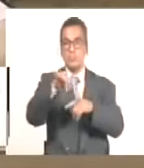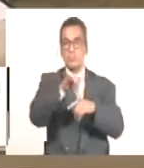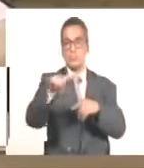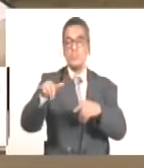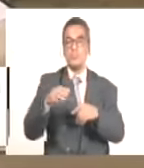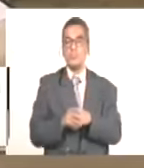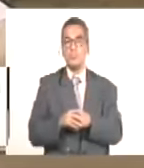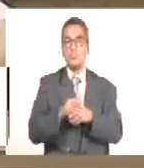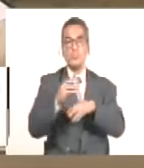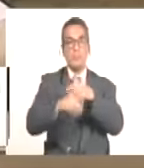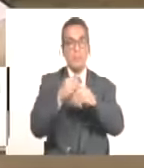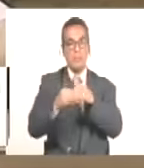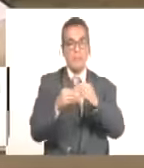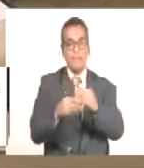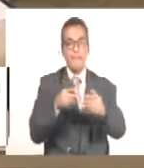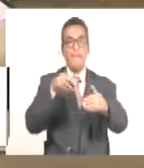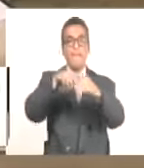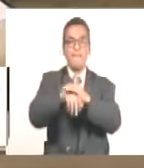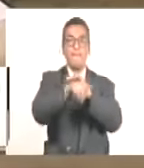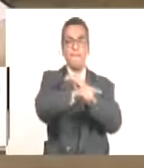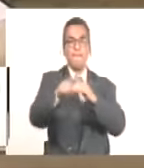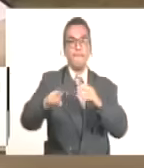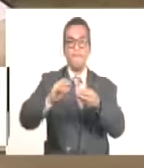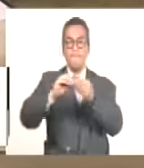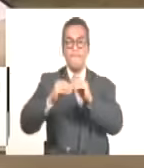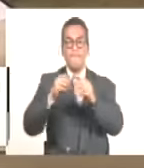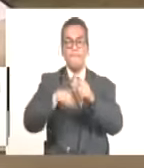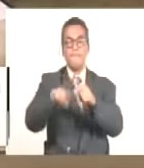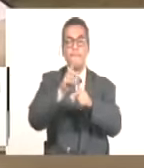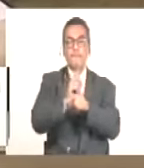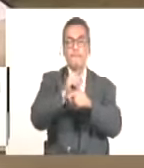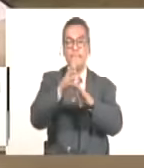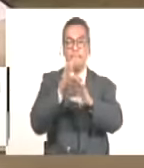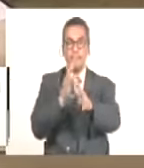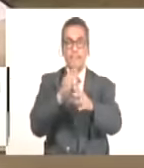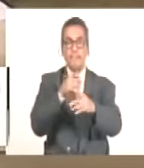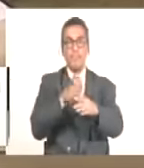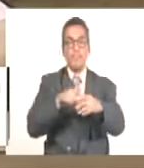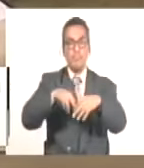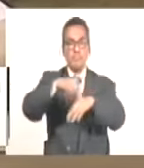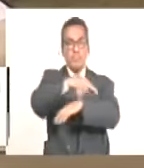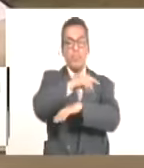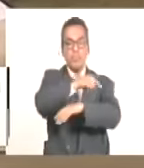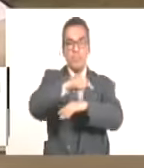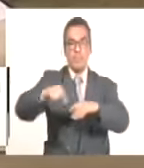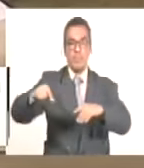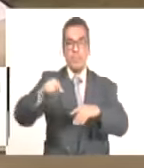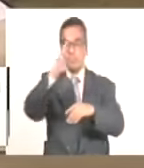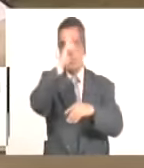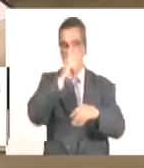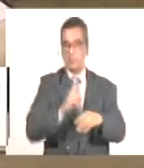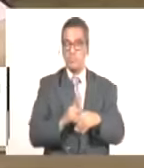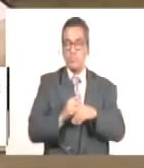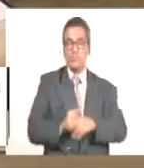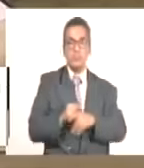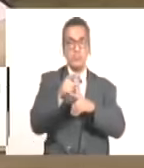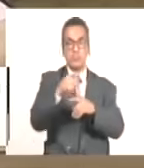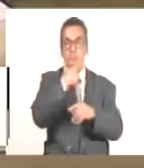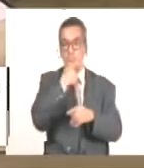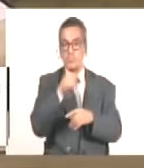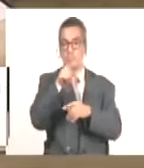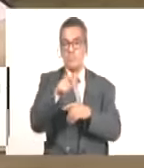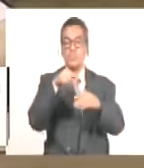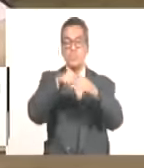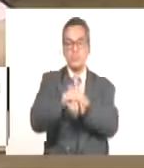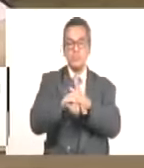respectivos relativas a la accesibilidad, el diseño universal y transitabilidad de las personas con discapacidad para facilitar